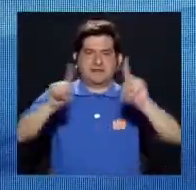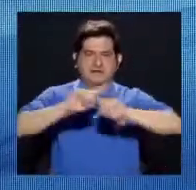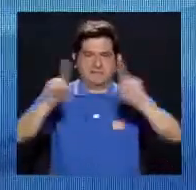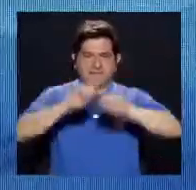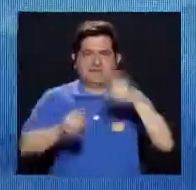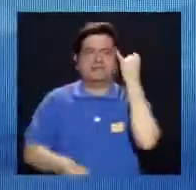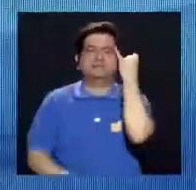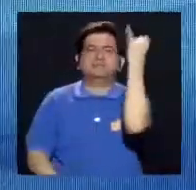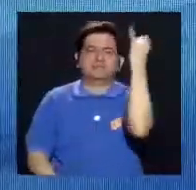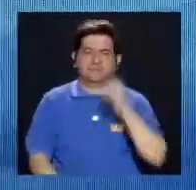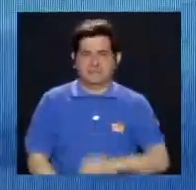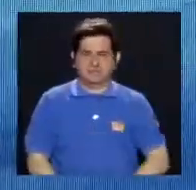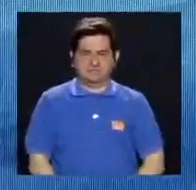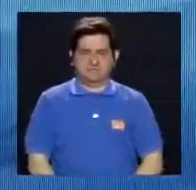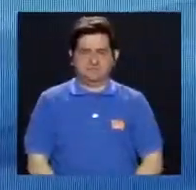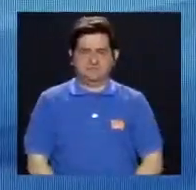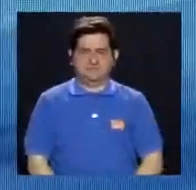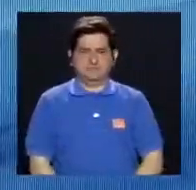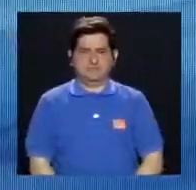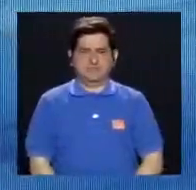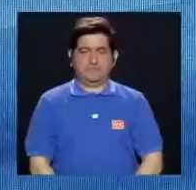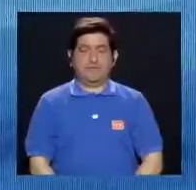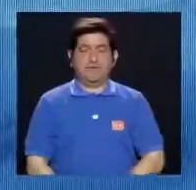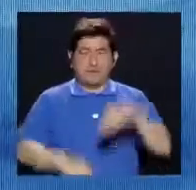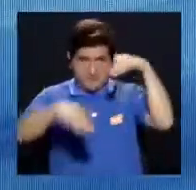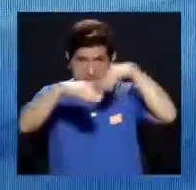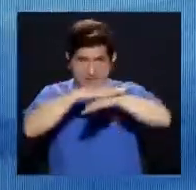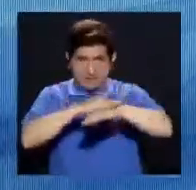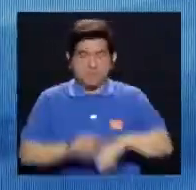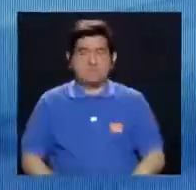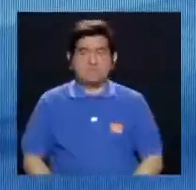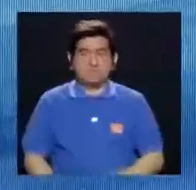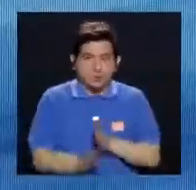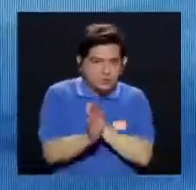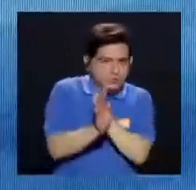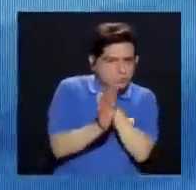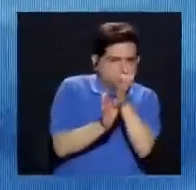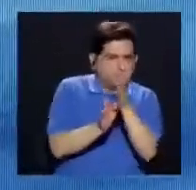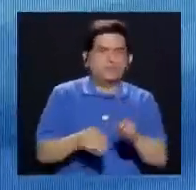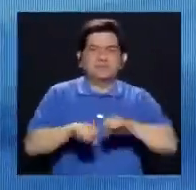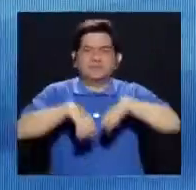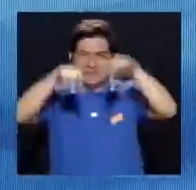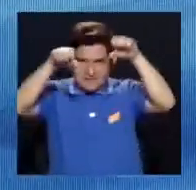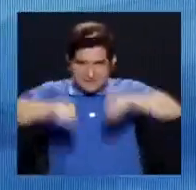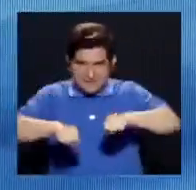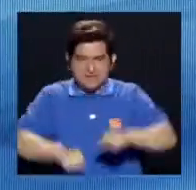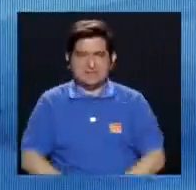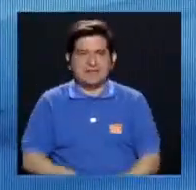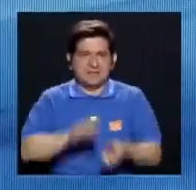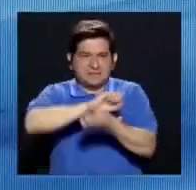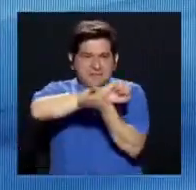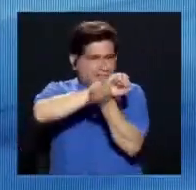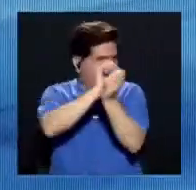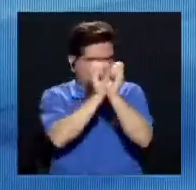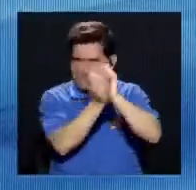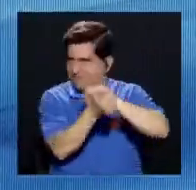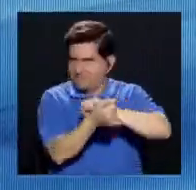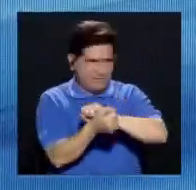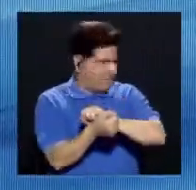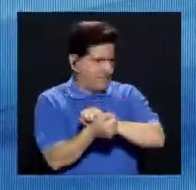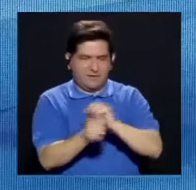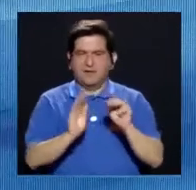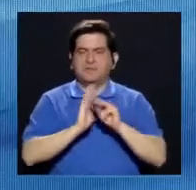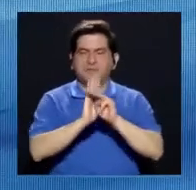diferentes iniciativas. La admisión diferida, que es un sistema que sin modificar